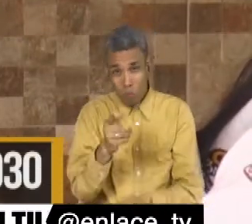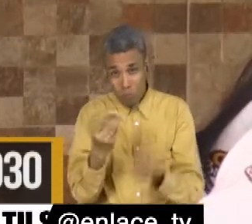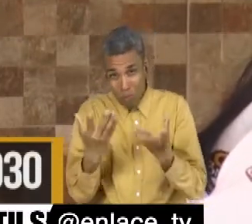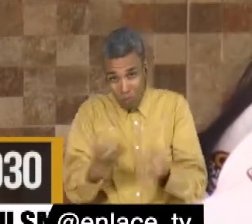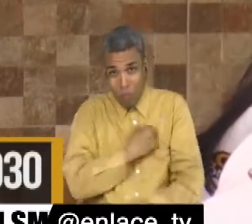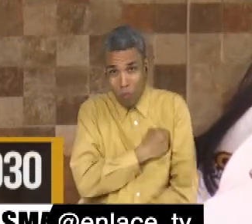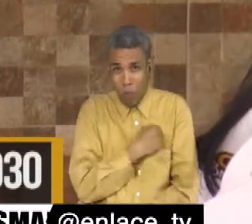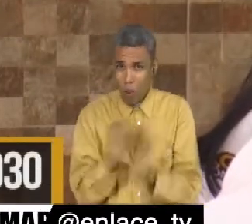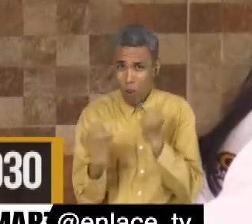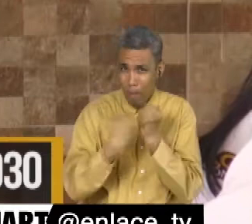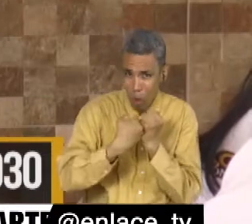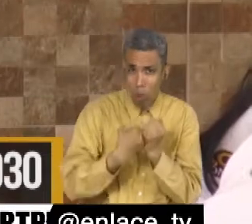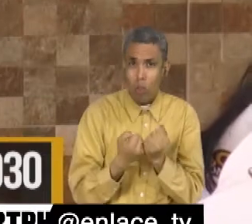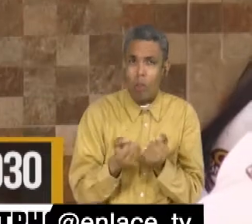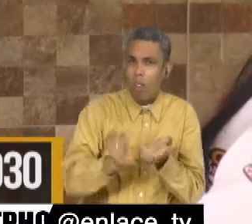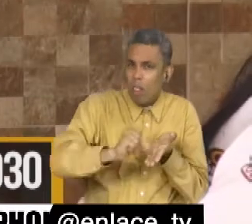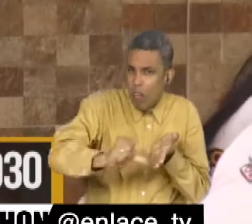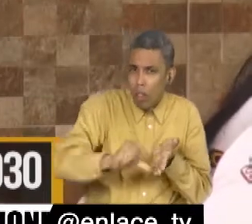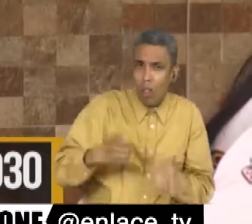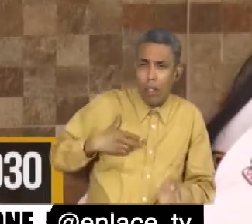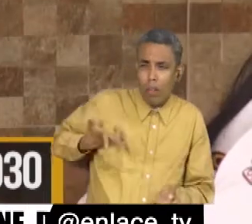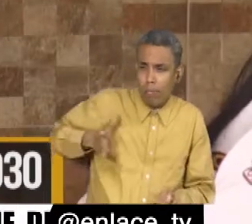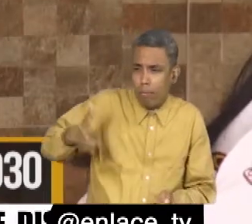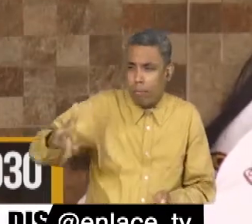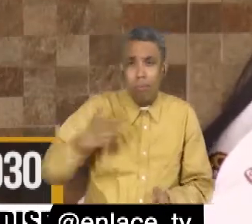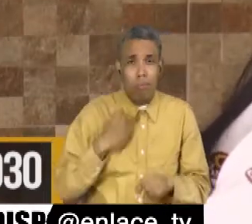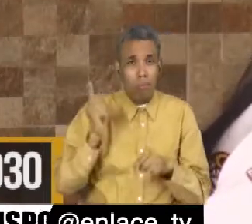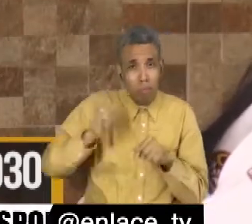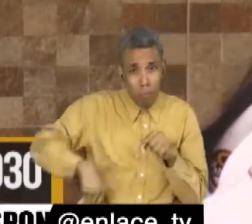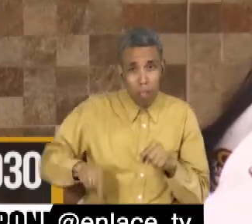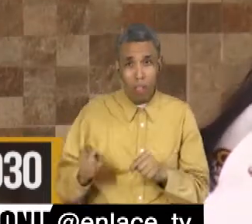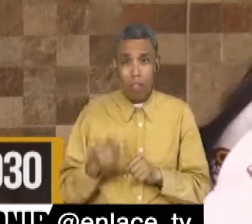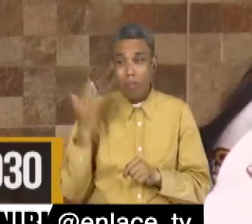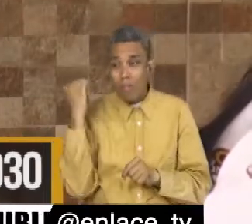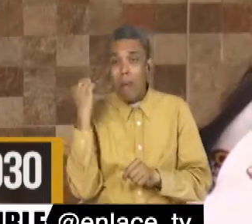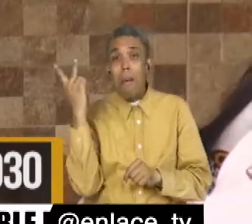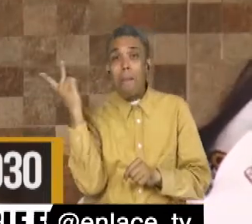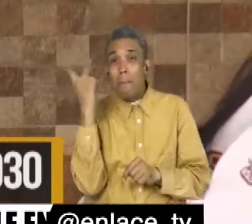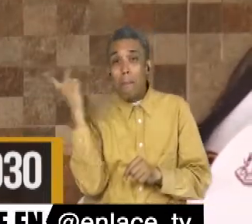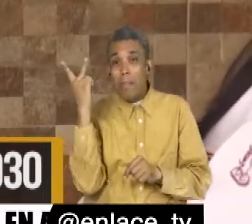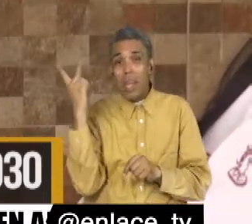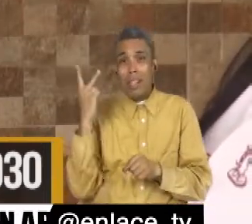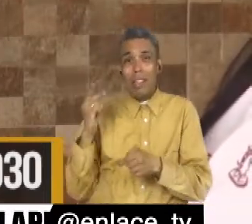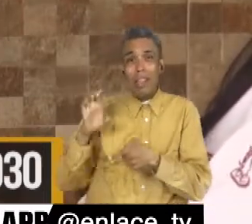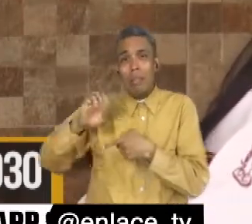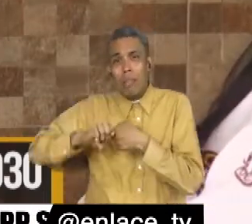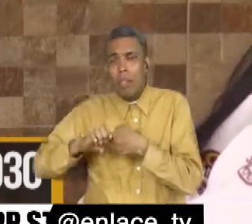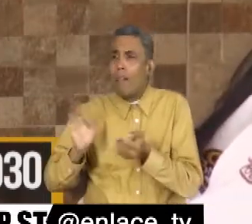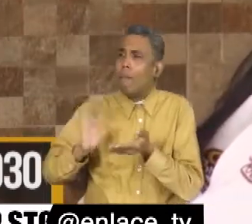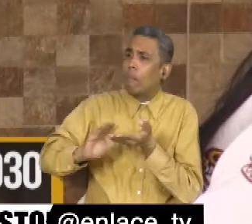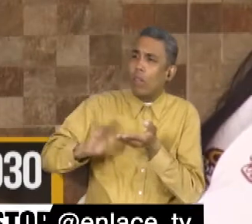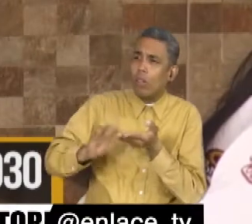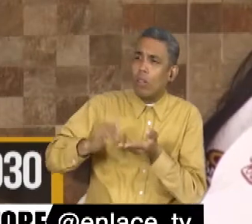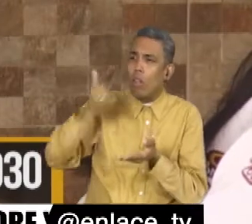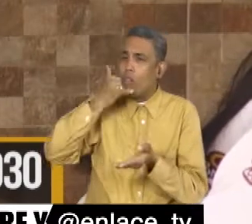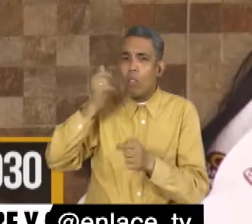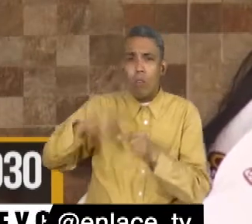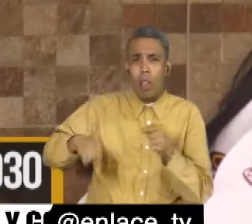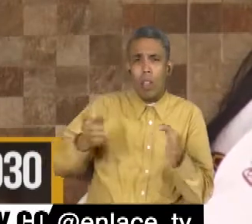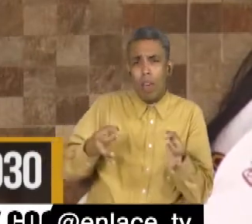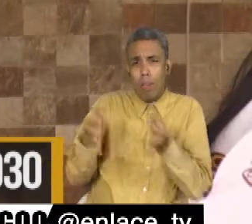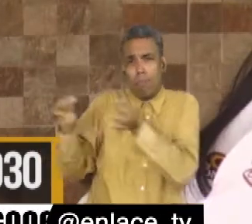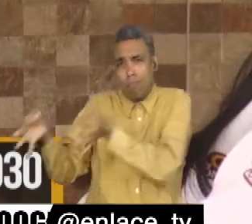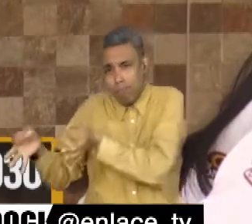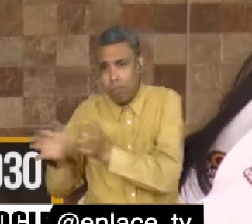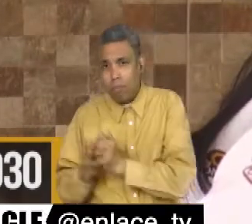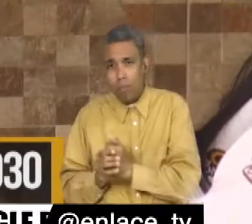puede colaborarnos para los viajes viáticos porque no he podido, el niño ha perdido la cita el viernes porque no tuve plata para llevarlos. Con todo el mundo me decía que sí me